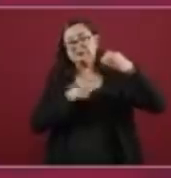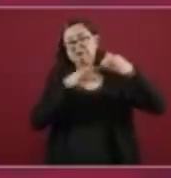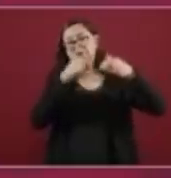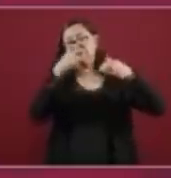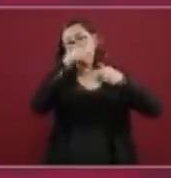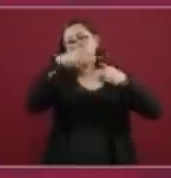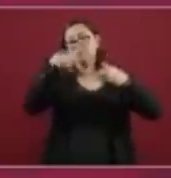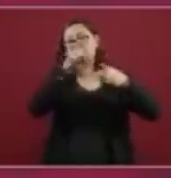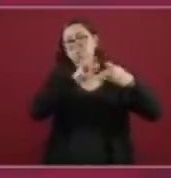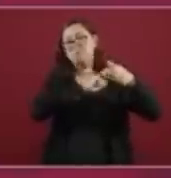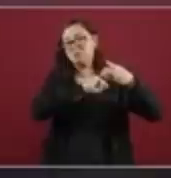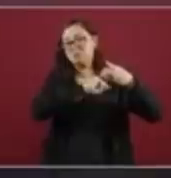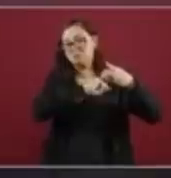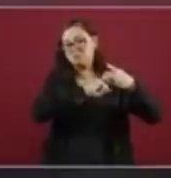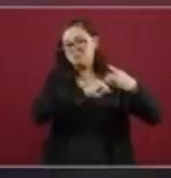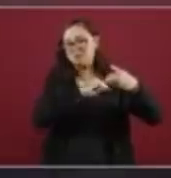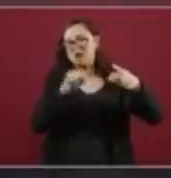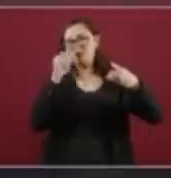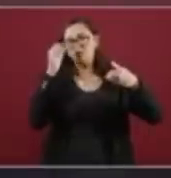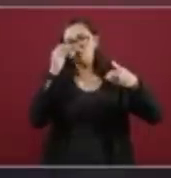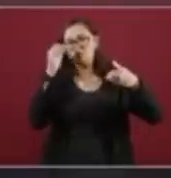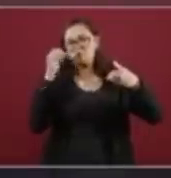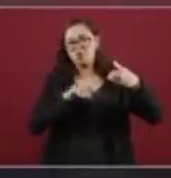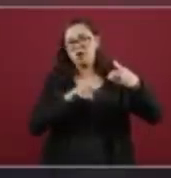malhechores, de rufianes,